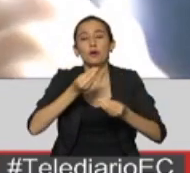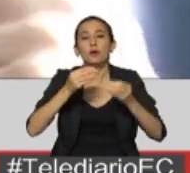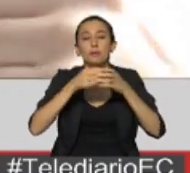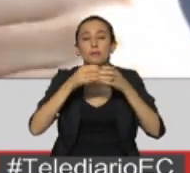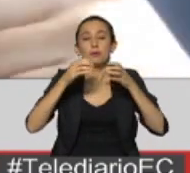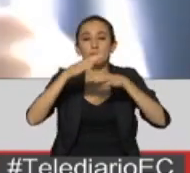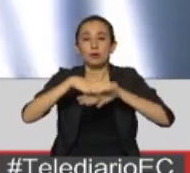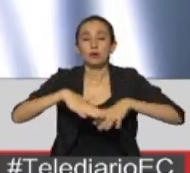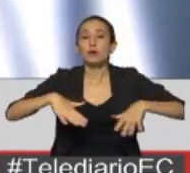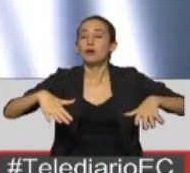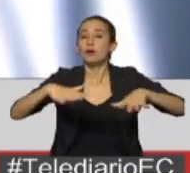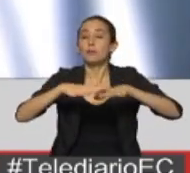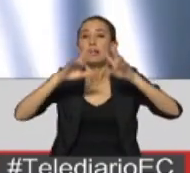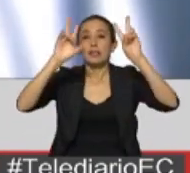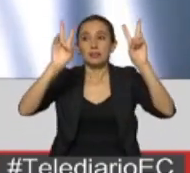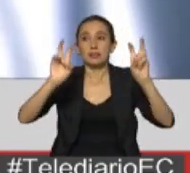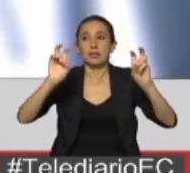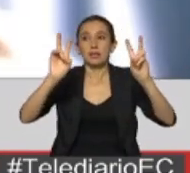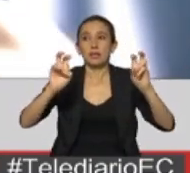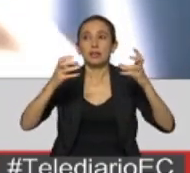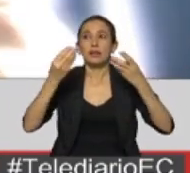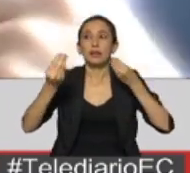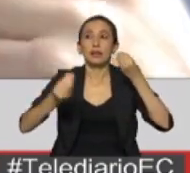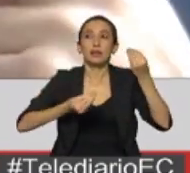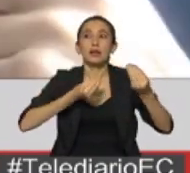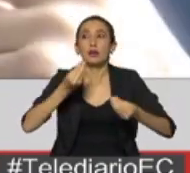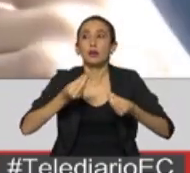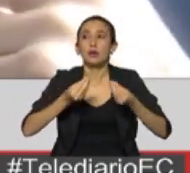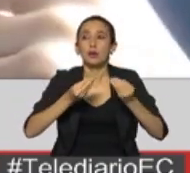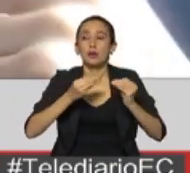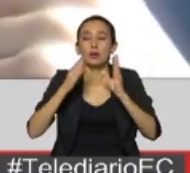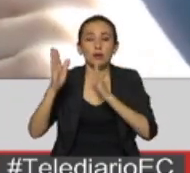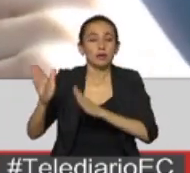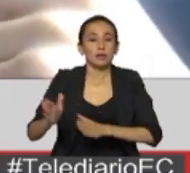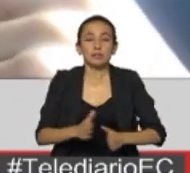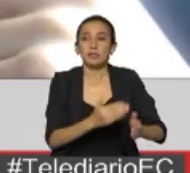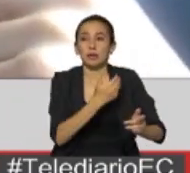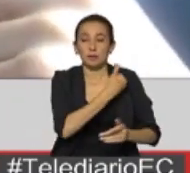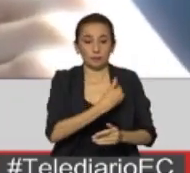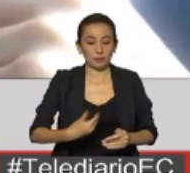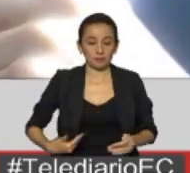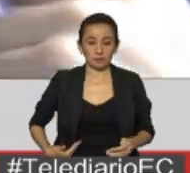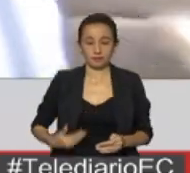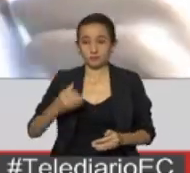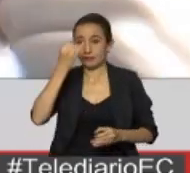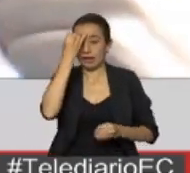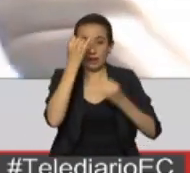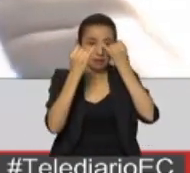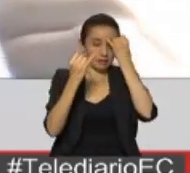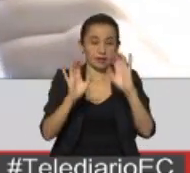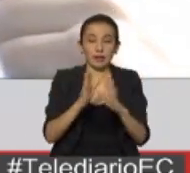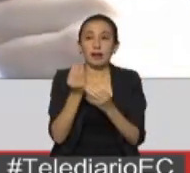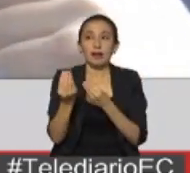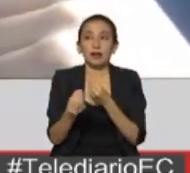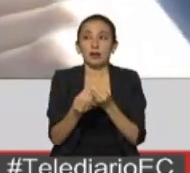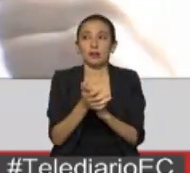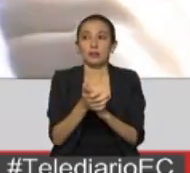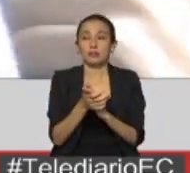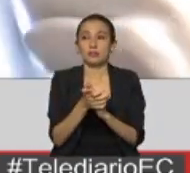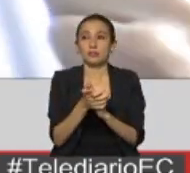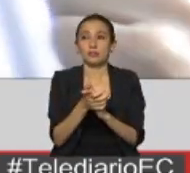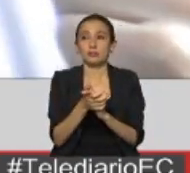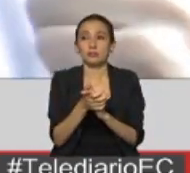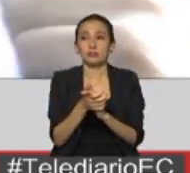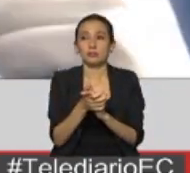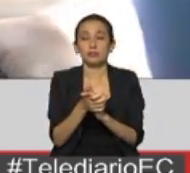tema del tema de lo que nació con el señor presidente de la República, en que